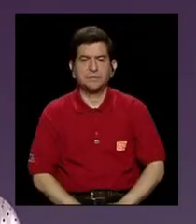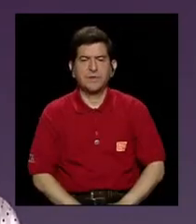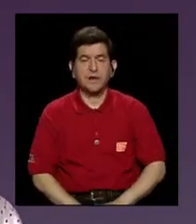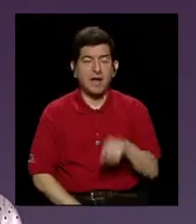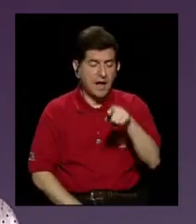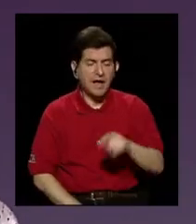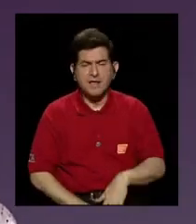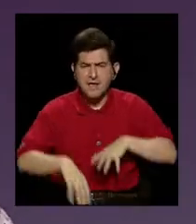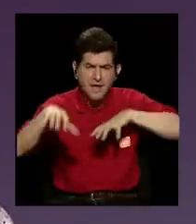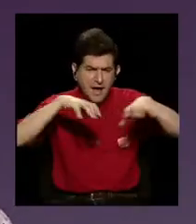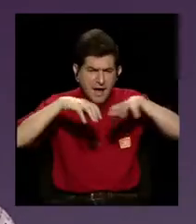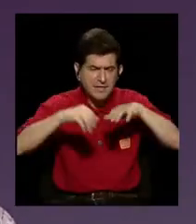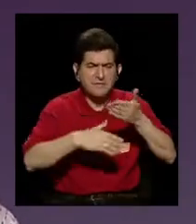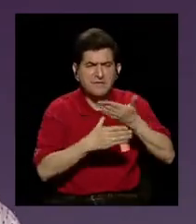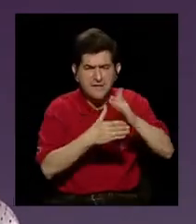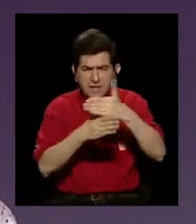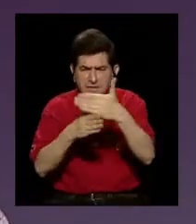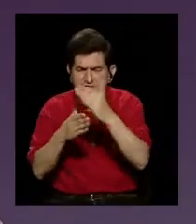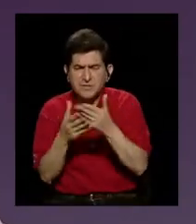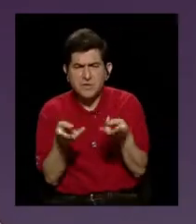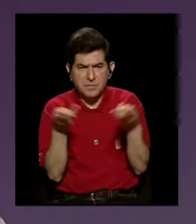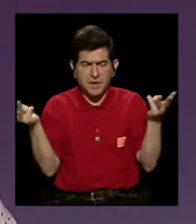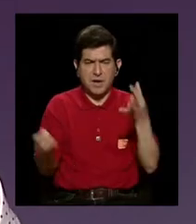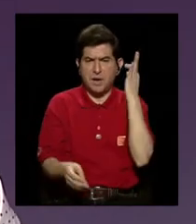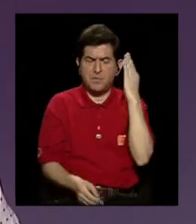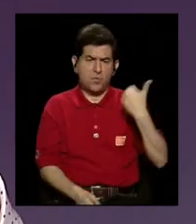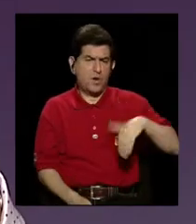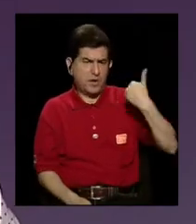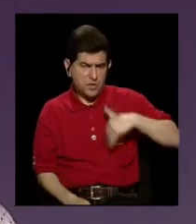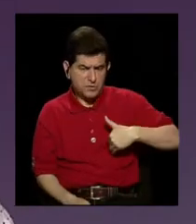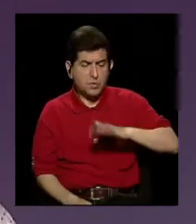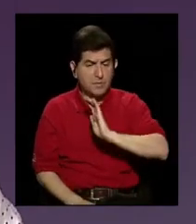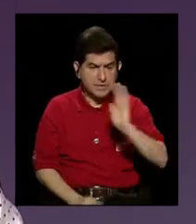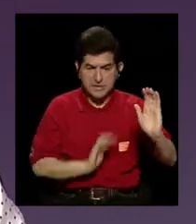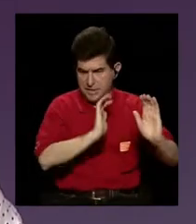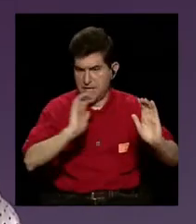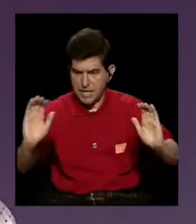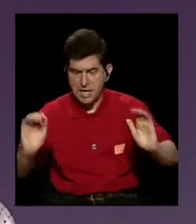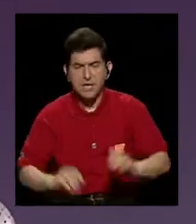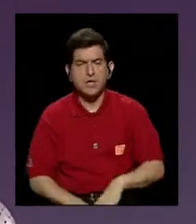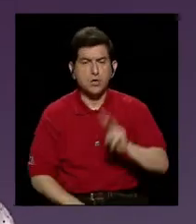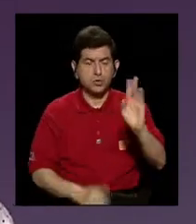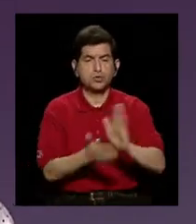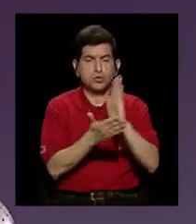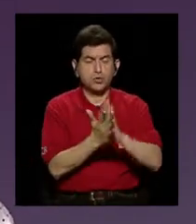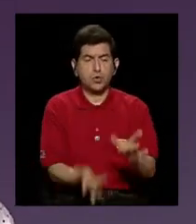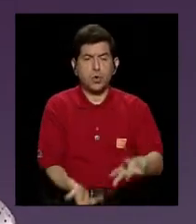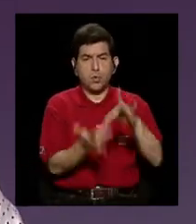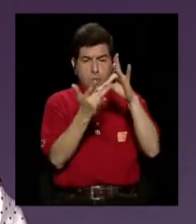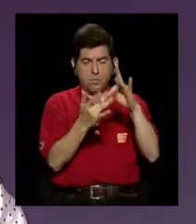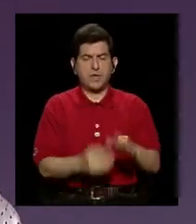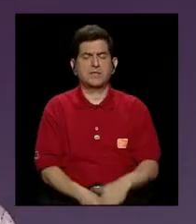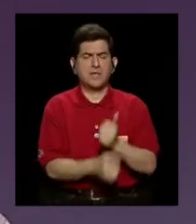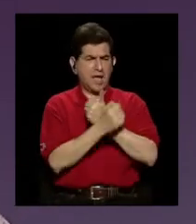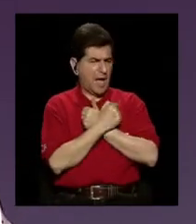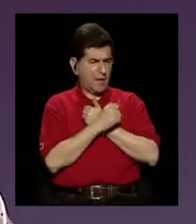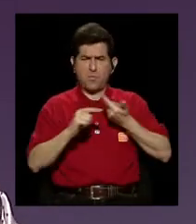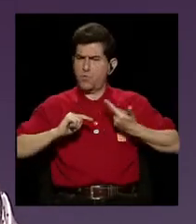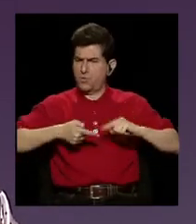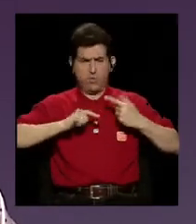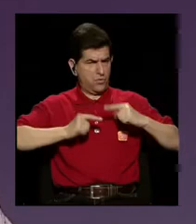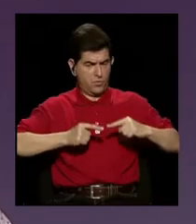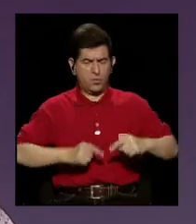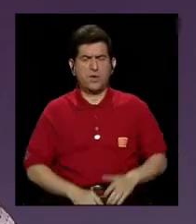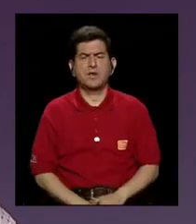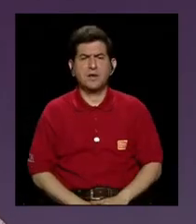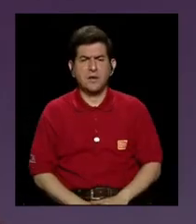Hubo jornadas en donde se repartió material a mujeres, hombres y niños con 2 documentos especiales, El Amor No Debe